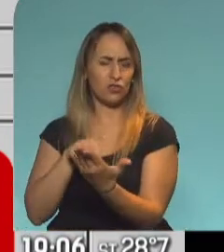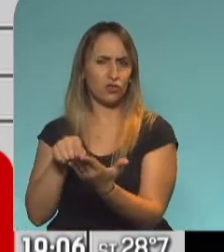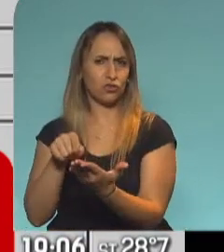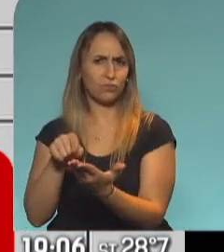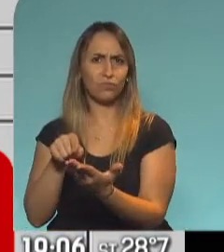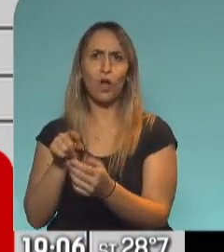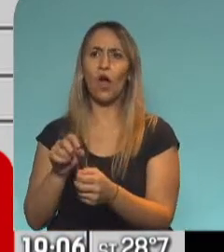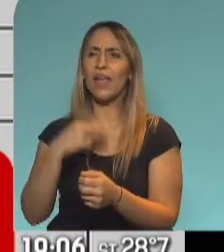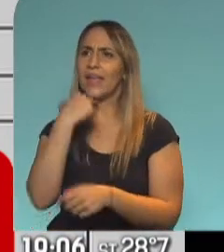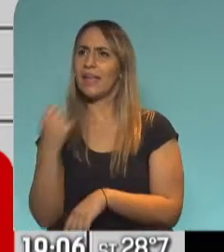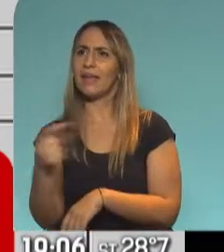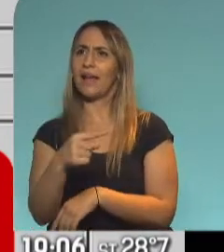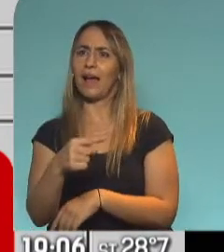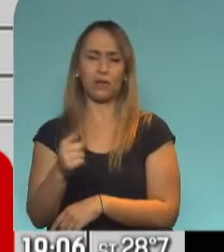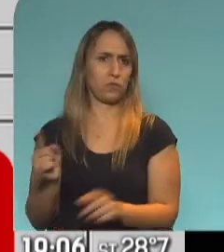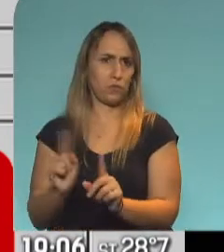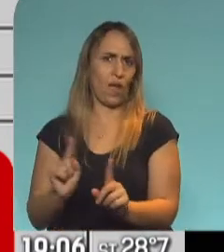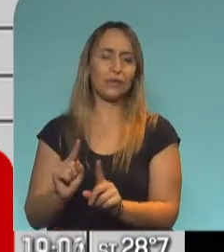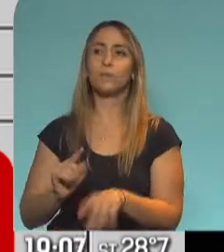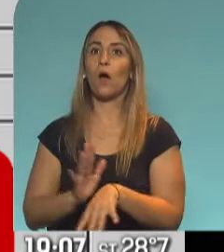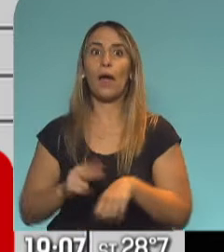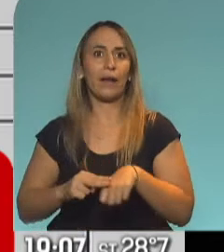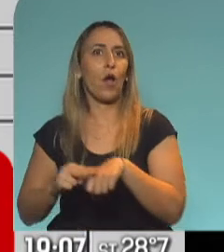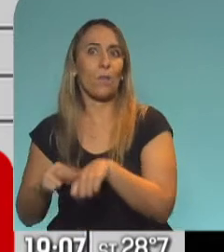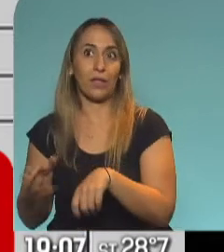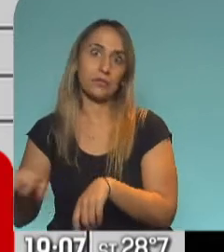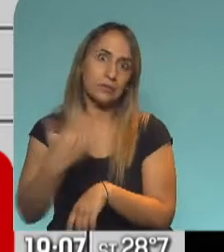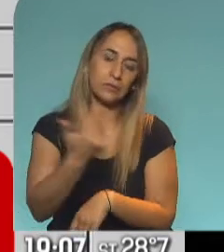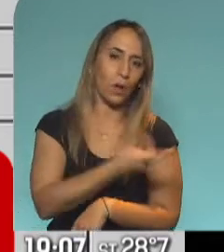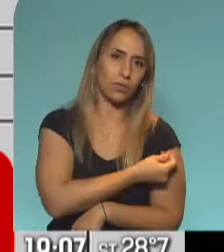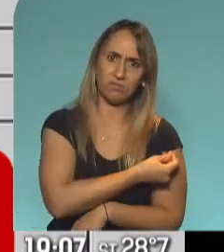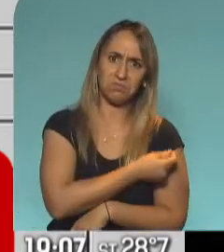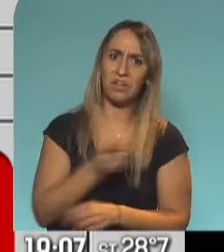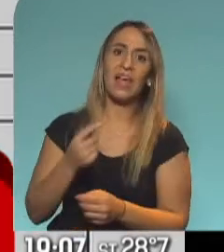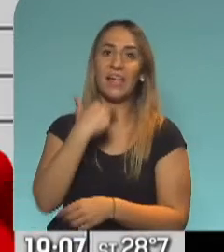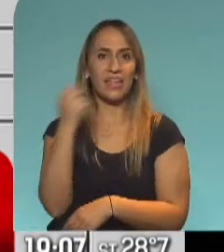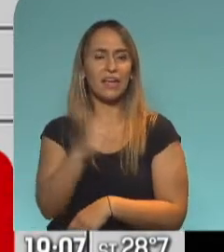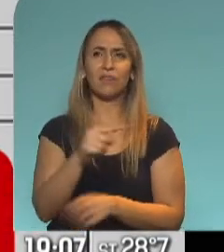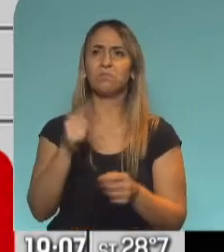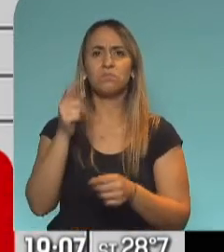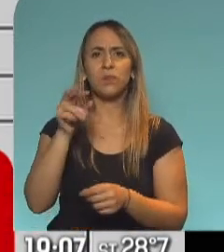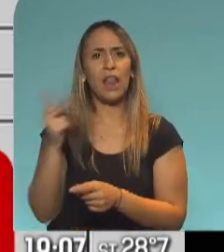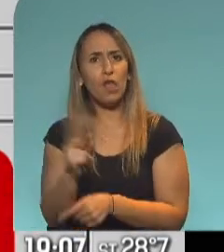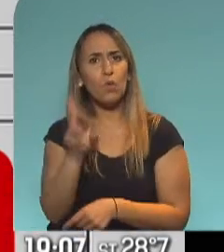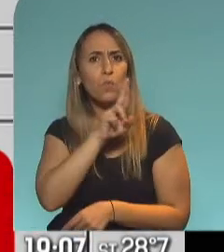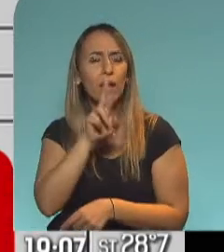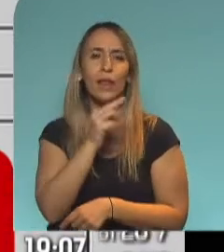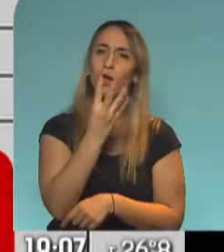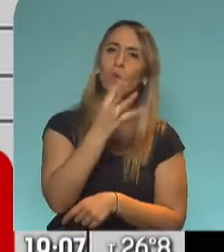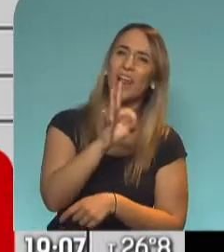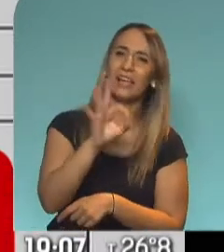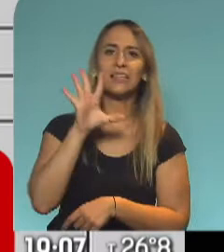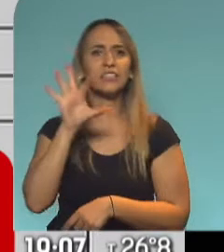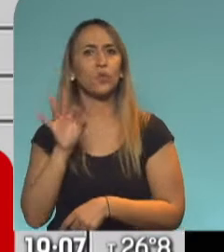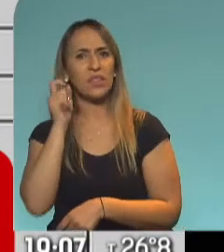de recomendación. Incluso las hijas, estamos hablando de mujeres de entre 40 y 50 años. No, y además hay algo que tener en cuenta con el funcionamiento